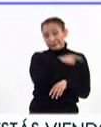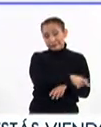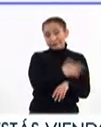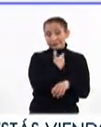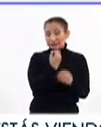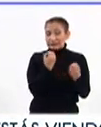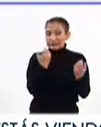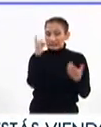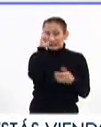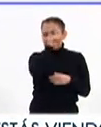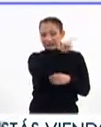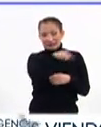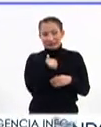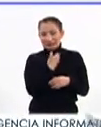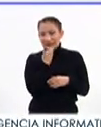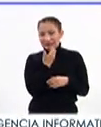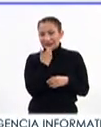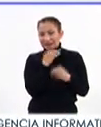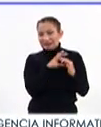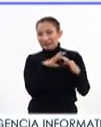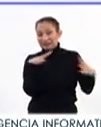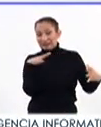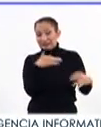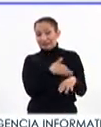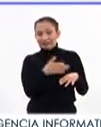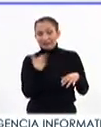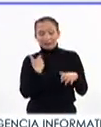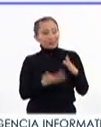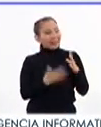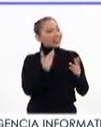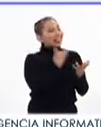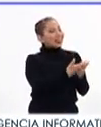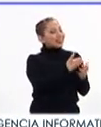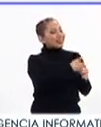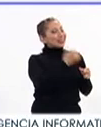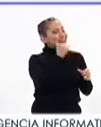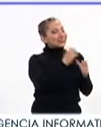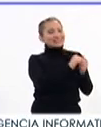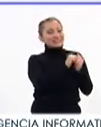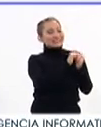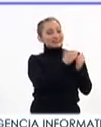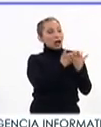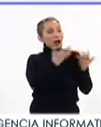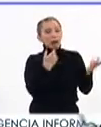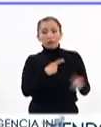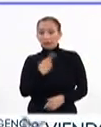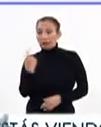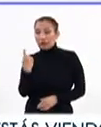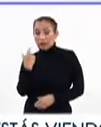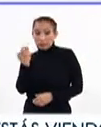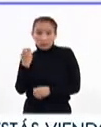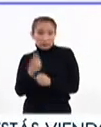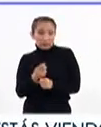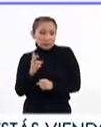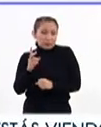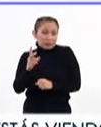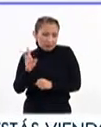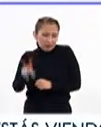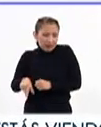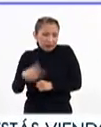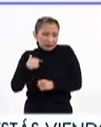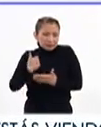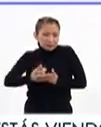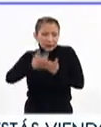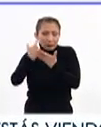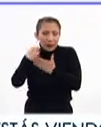te pega mucho cuando no estás acostumbrado a salir, como dicen, de su zona de confort. Pero para mí esta oportunidad fue más que nada